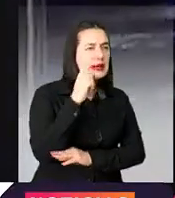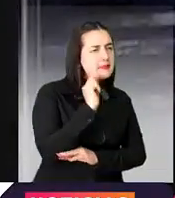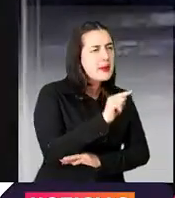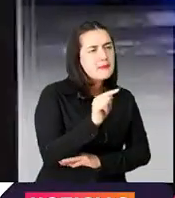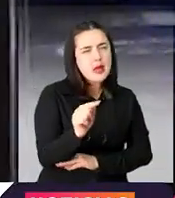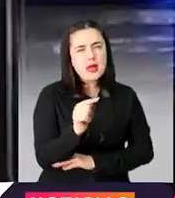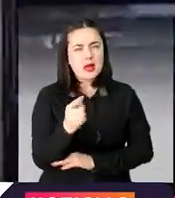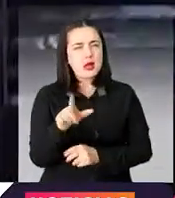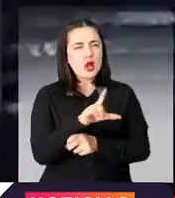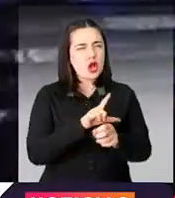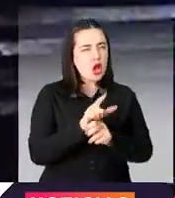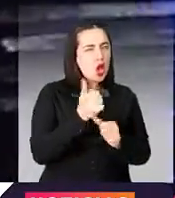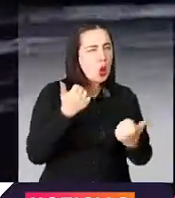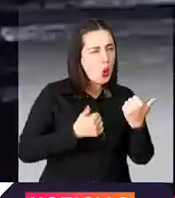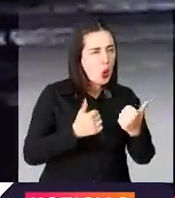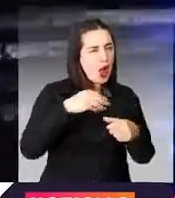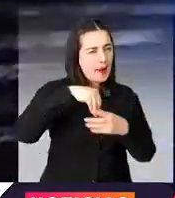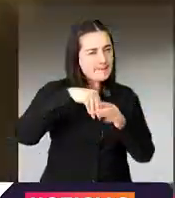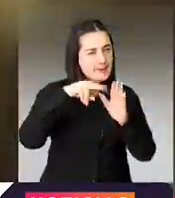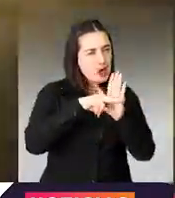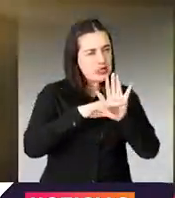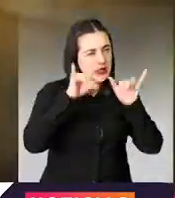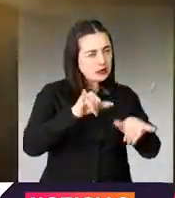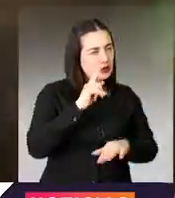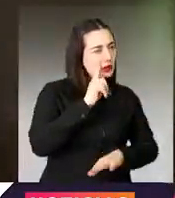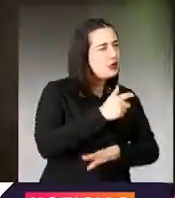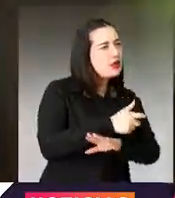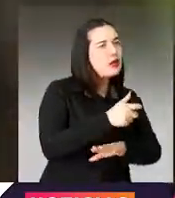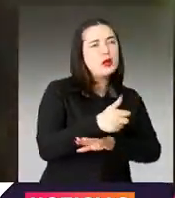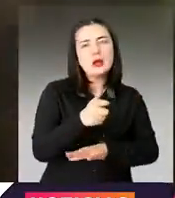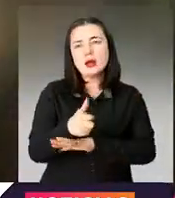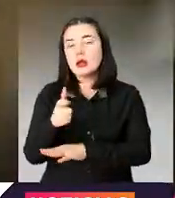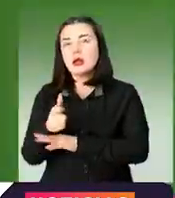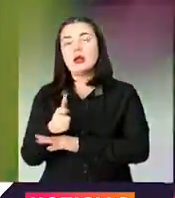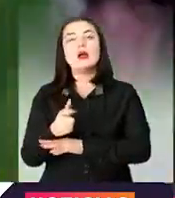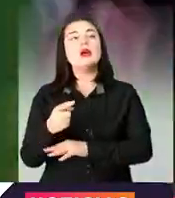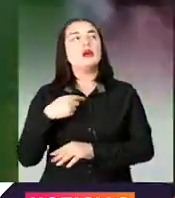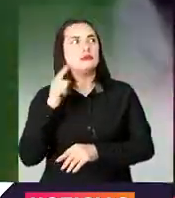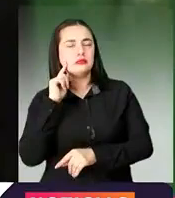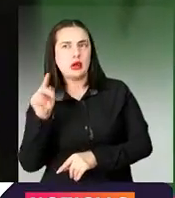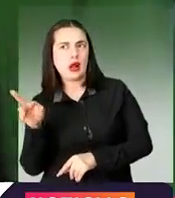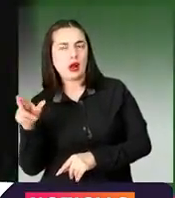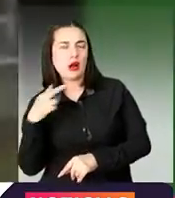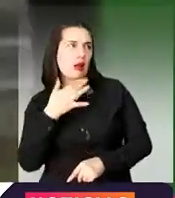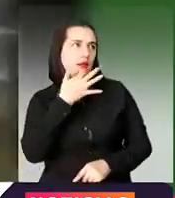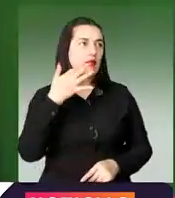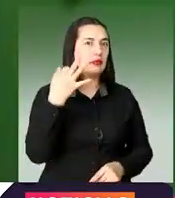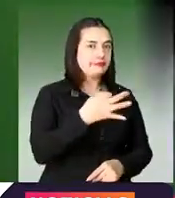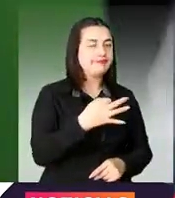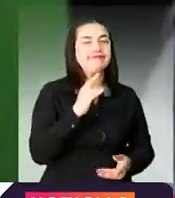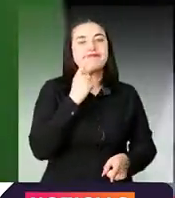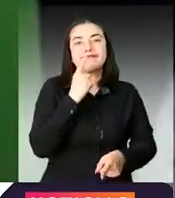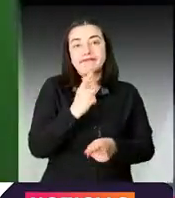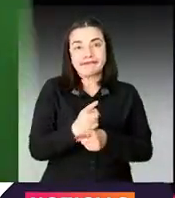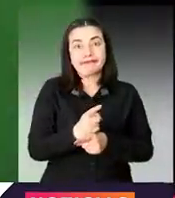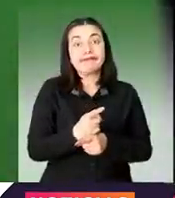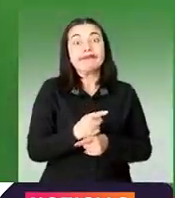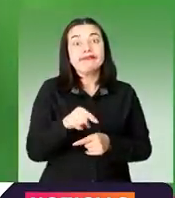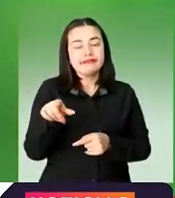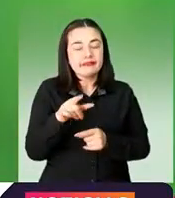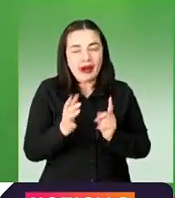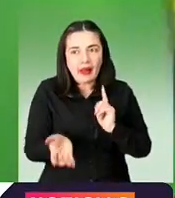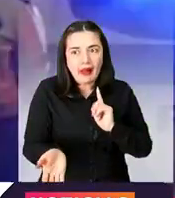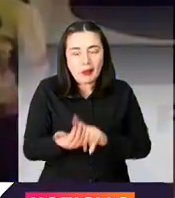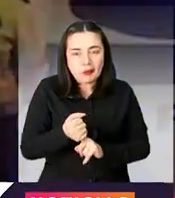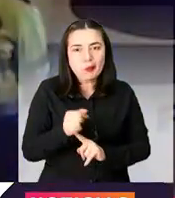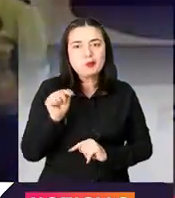las localidades en cuarentena. Asimismo, la ciudadanía reporta situaciones sospechosas. Es así como estas logran llegar hasta